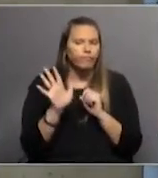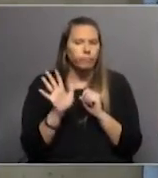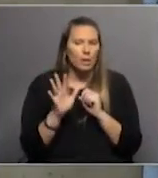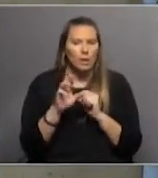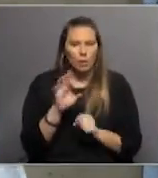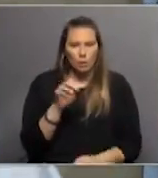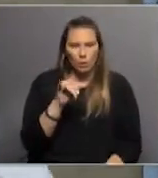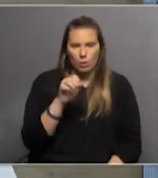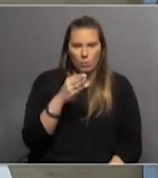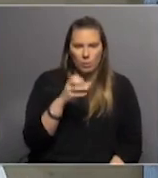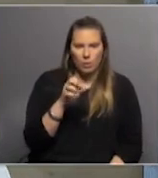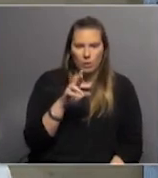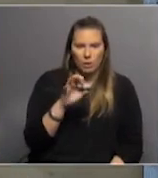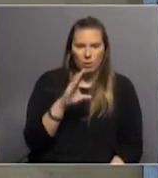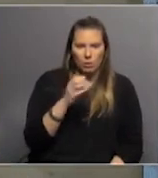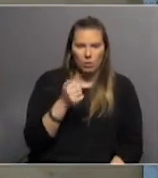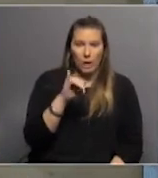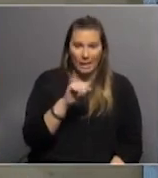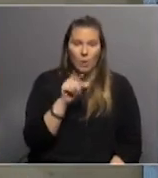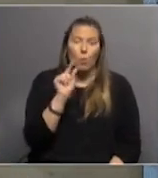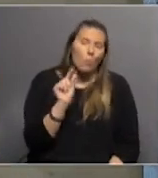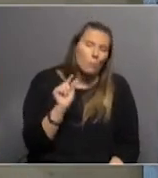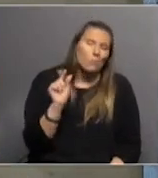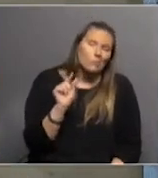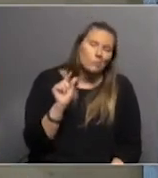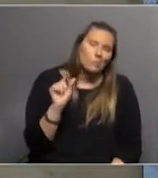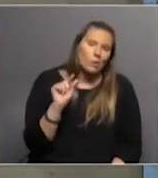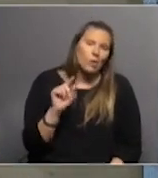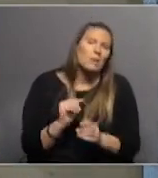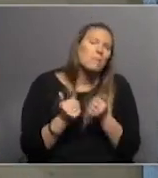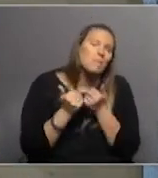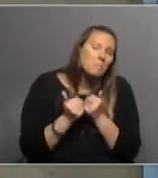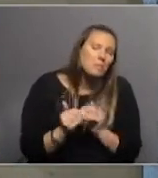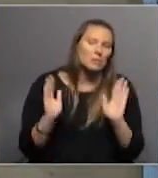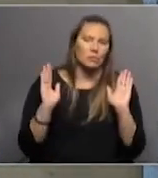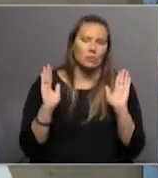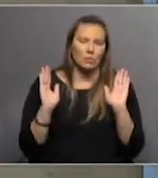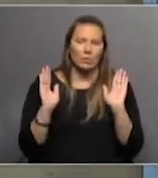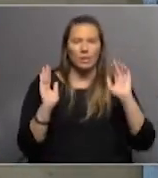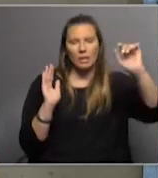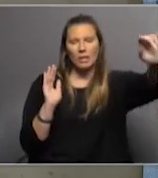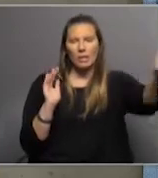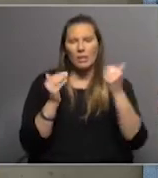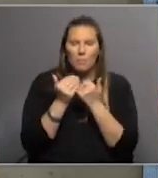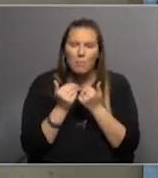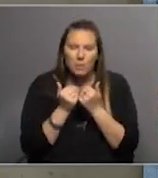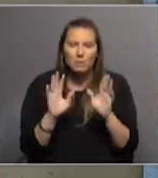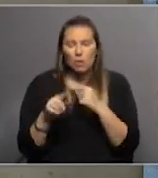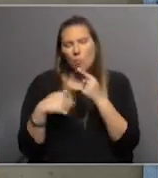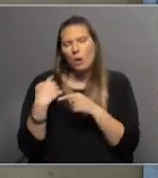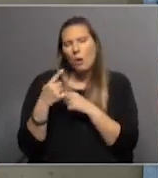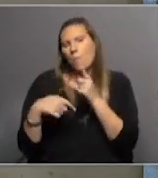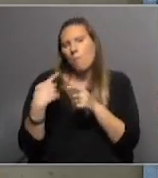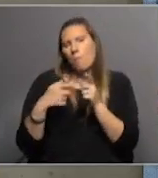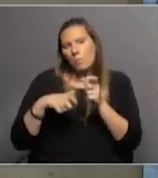Roy Verocay fue un poco, digamos, el explosivo de esto, ¿no? El que abrió los caminos y después siguió un montón